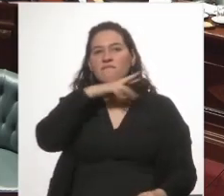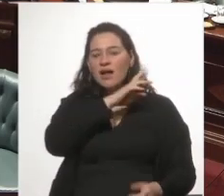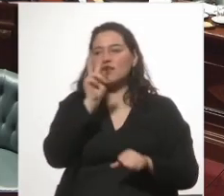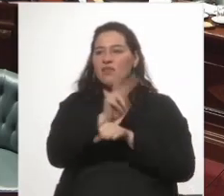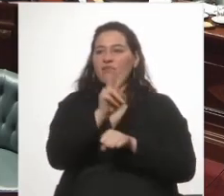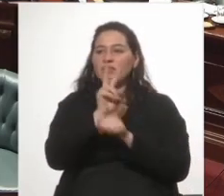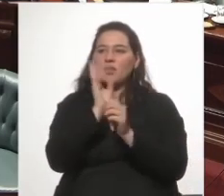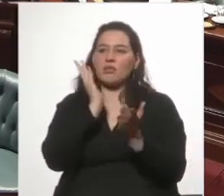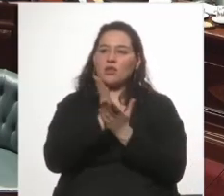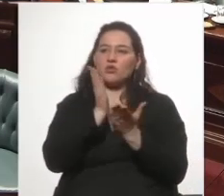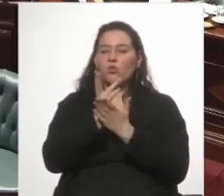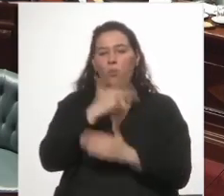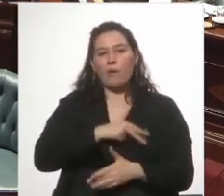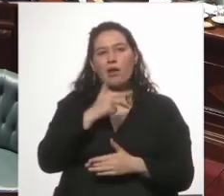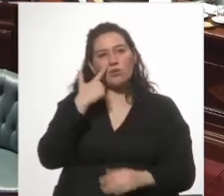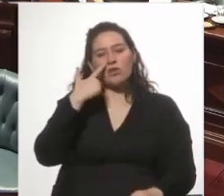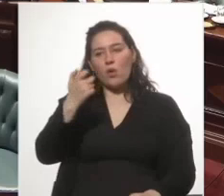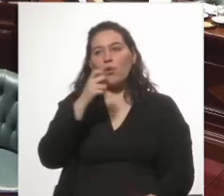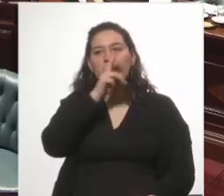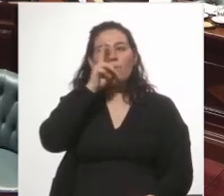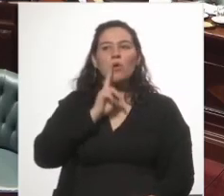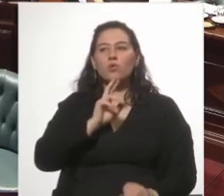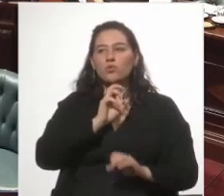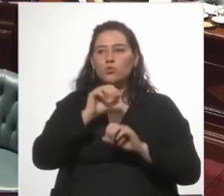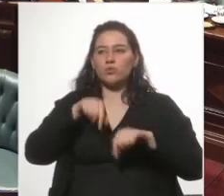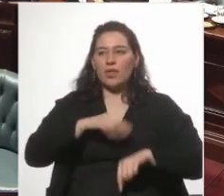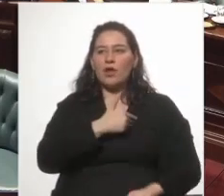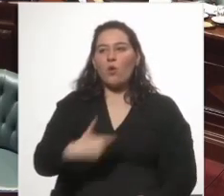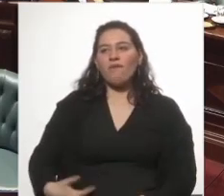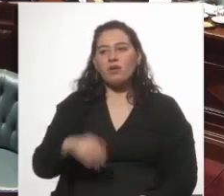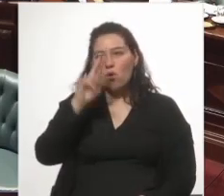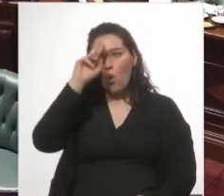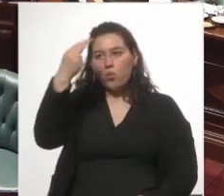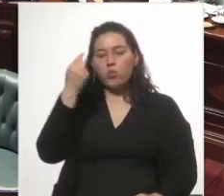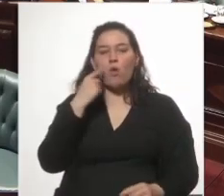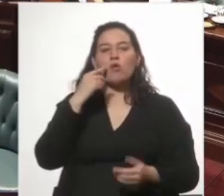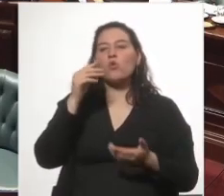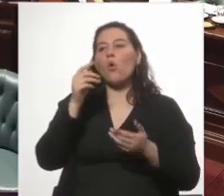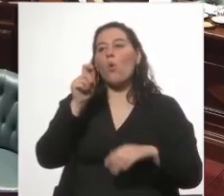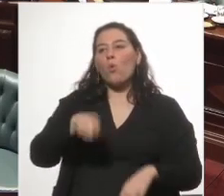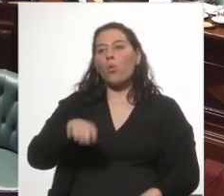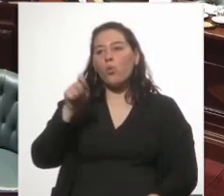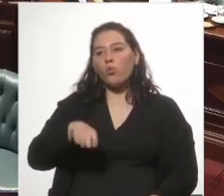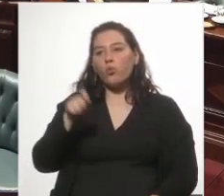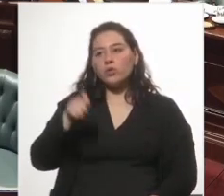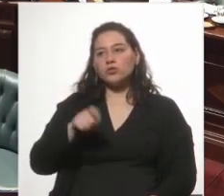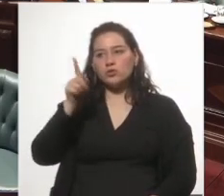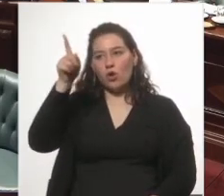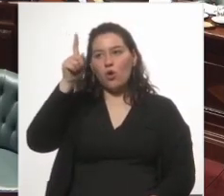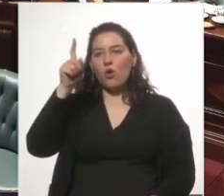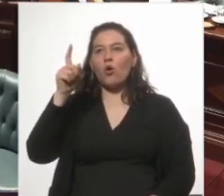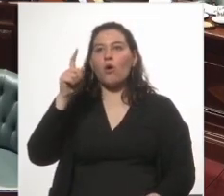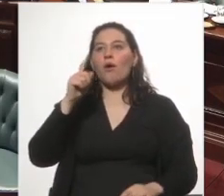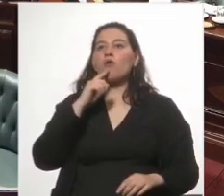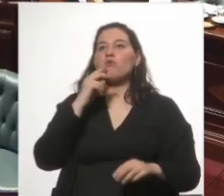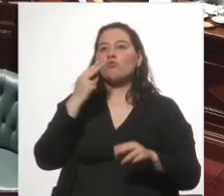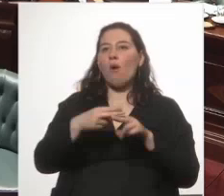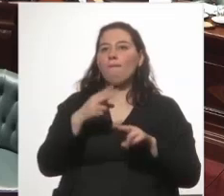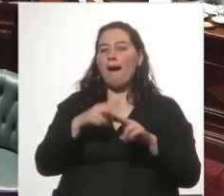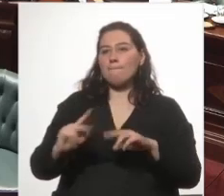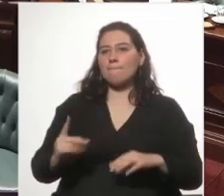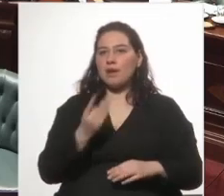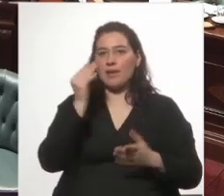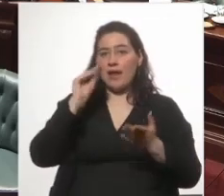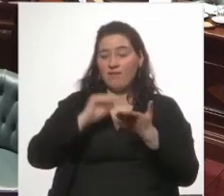humanos ha quedado en evidencia por la conducta del gobierno uruguayo ante el juicio del Tribunal de Roma, donde la sentencia de primera instancia